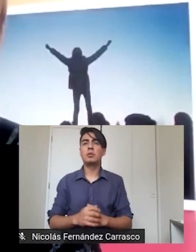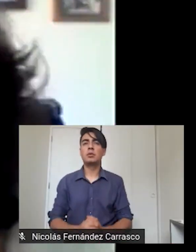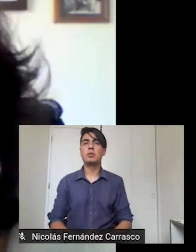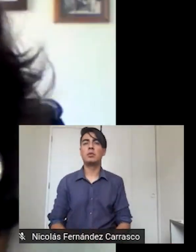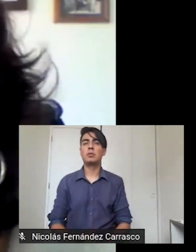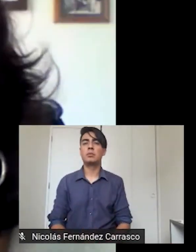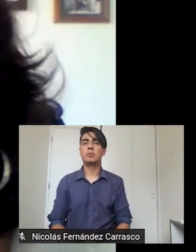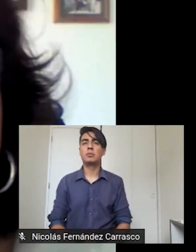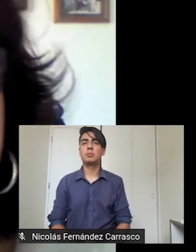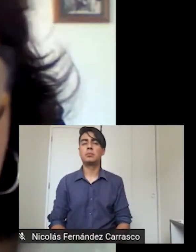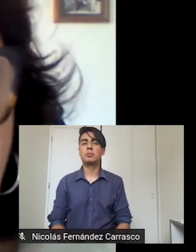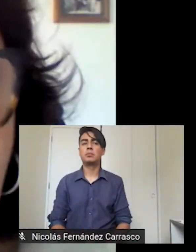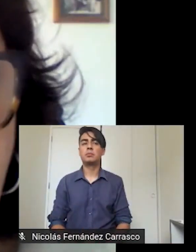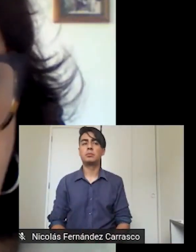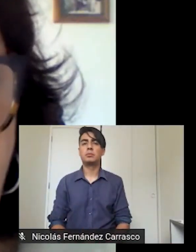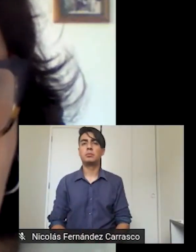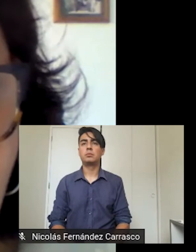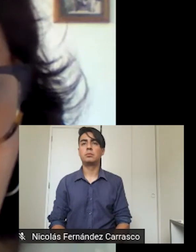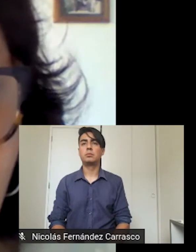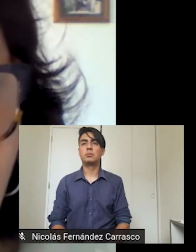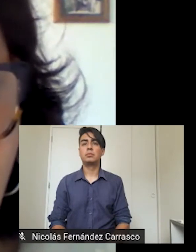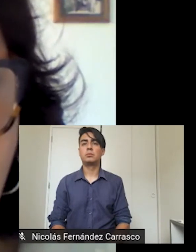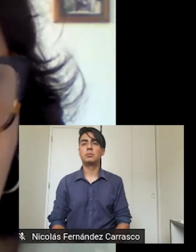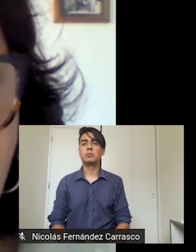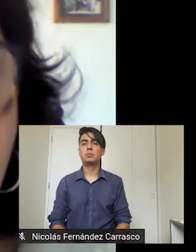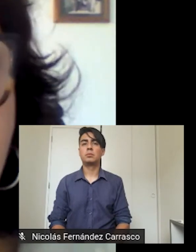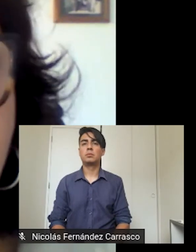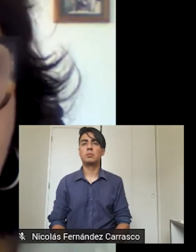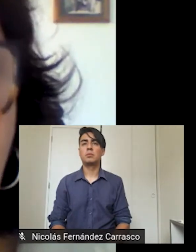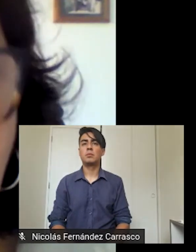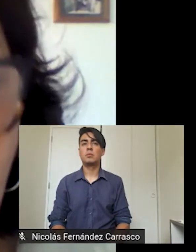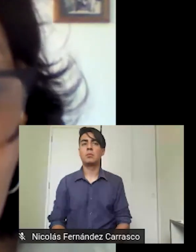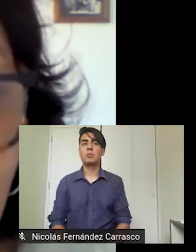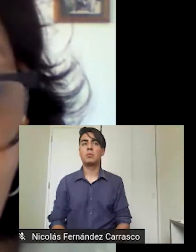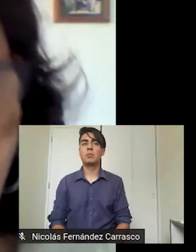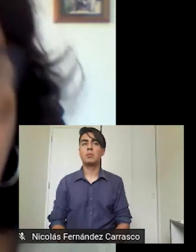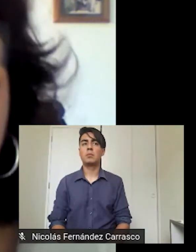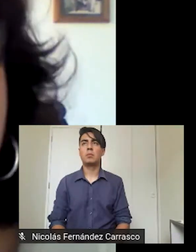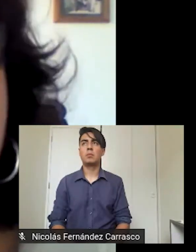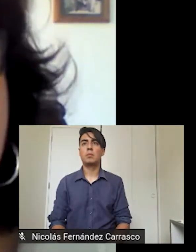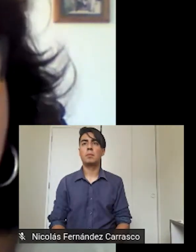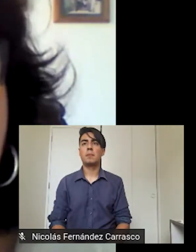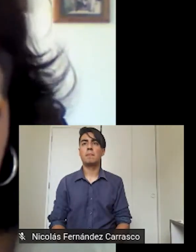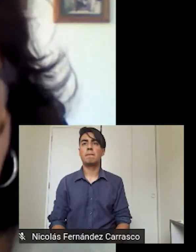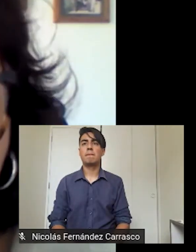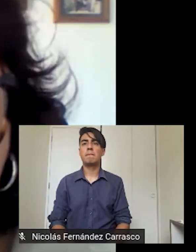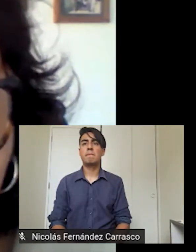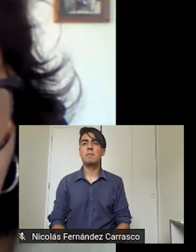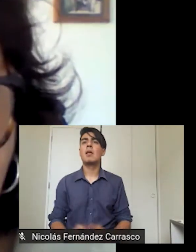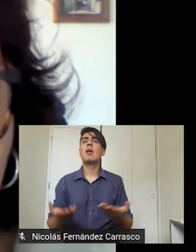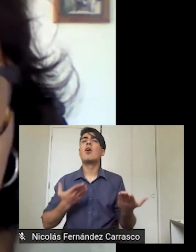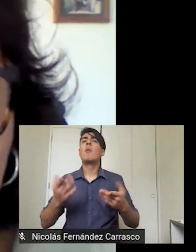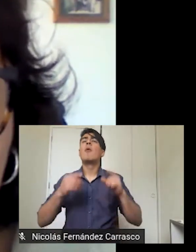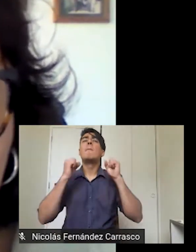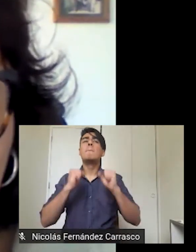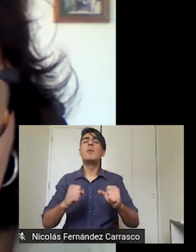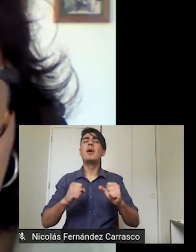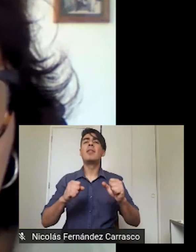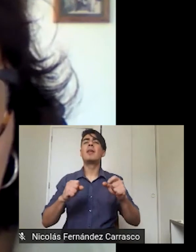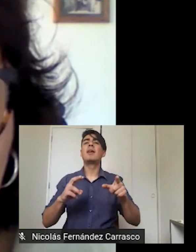¿De cómo podríamos implementarlo en regiones, en nuestro país? ¿O esa era la